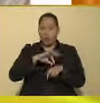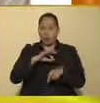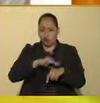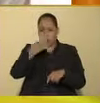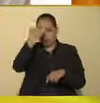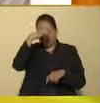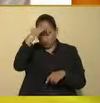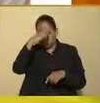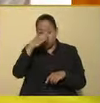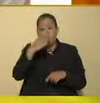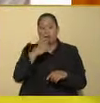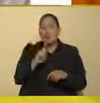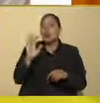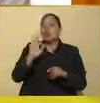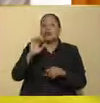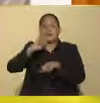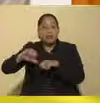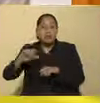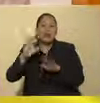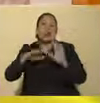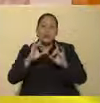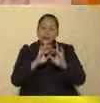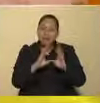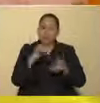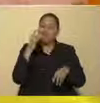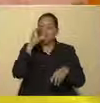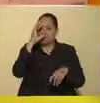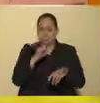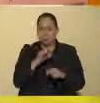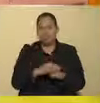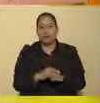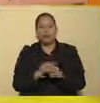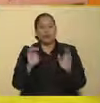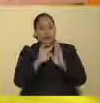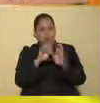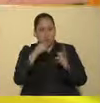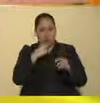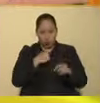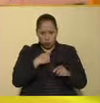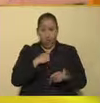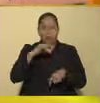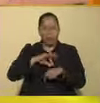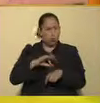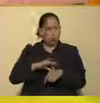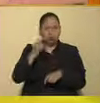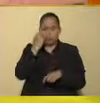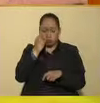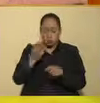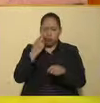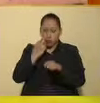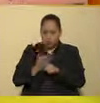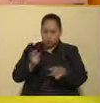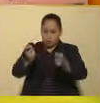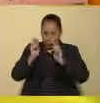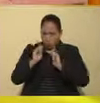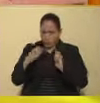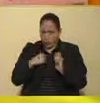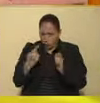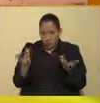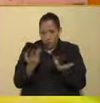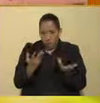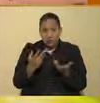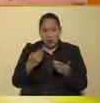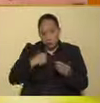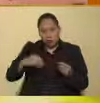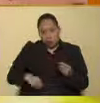complicaciones. Y la diferencia en que alguien pueda asumir esta complicación y resolverla adecuadamente, porque sí existe la posibilidad,